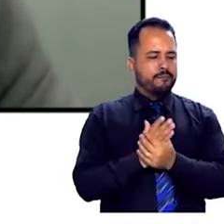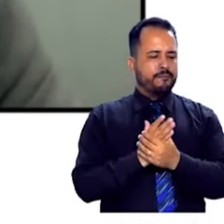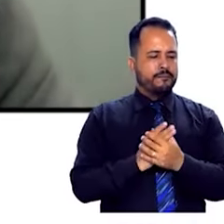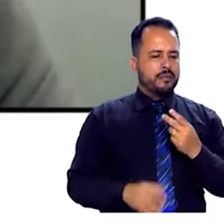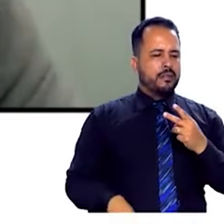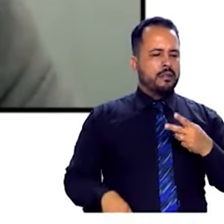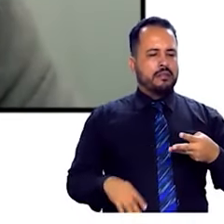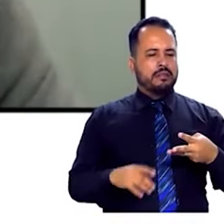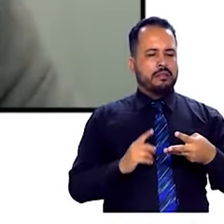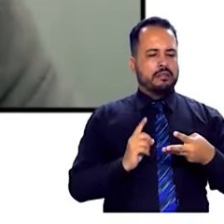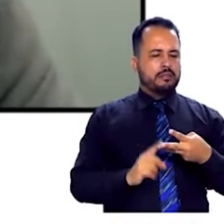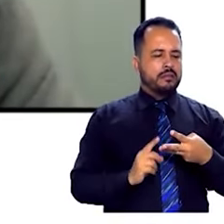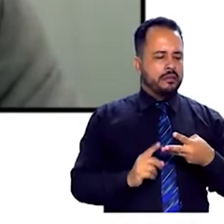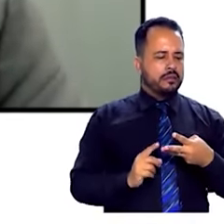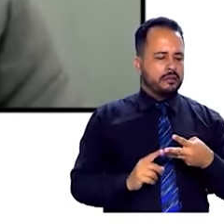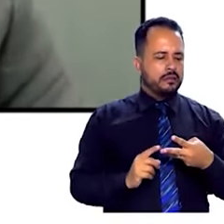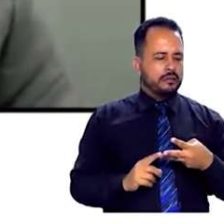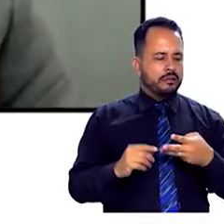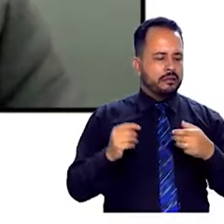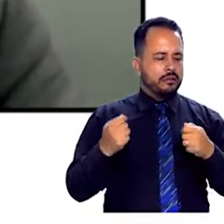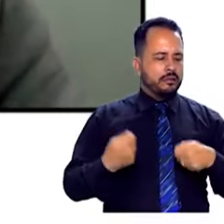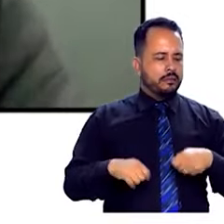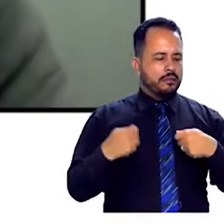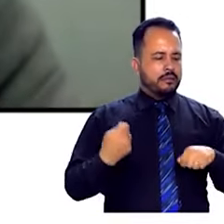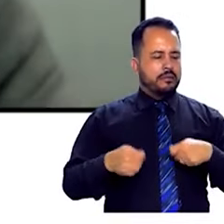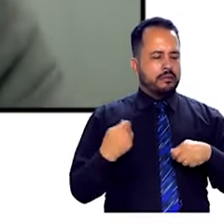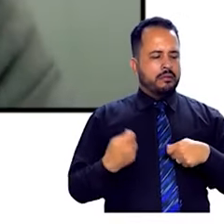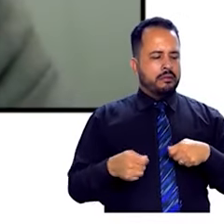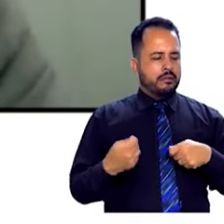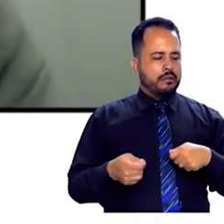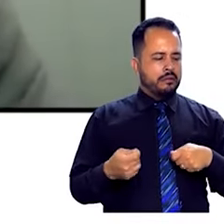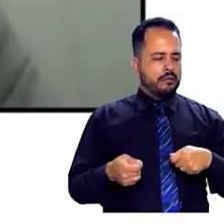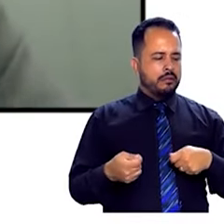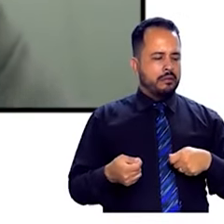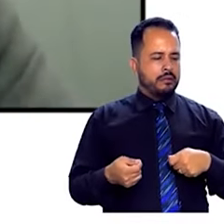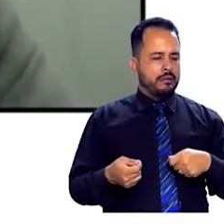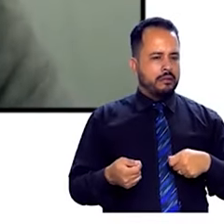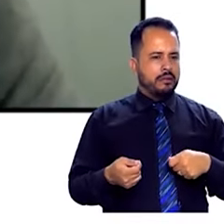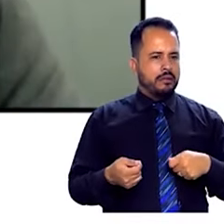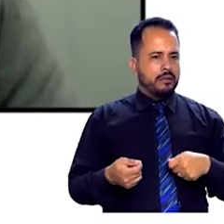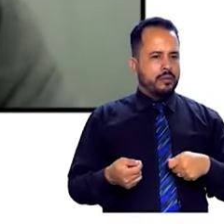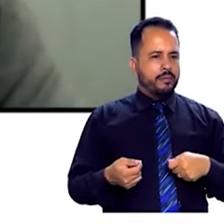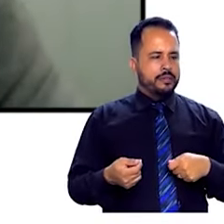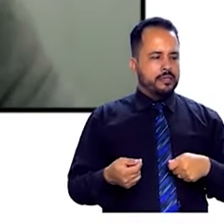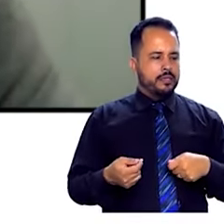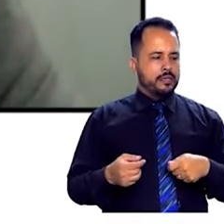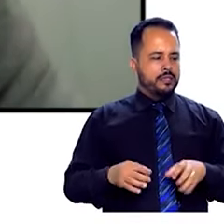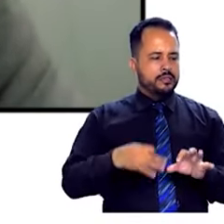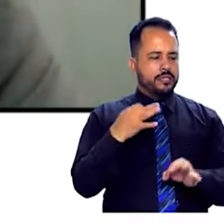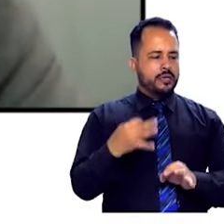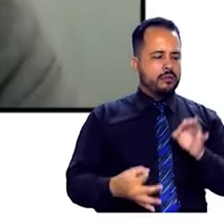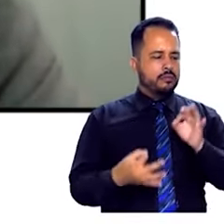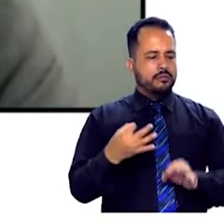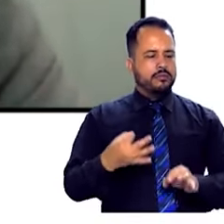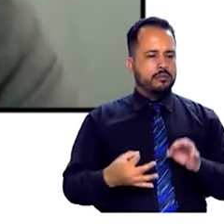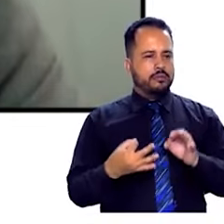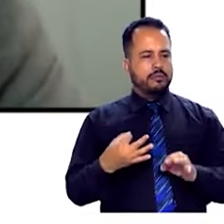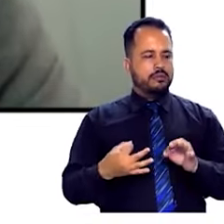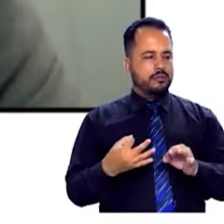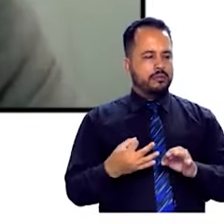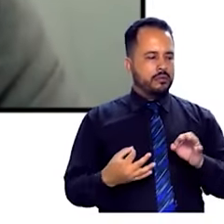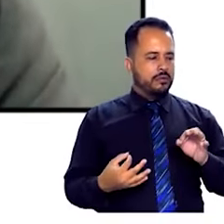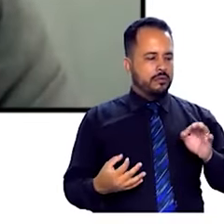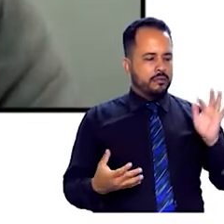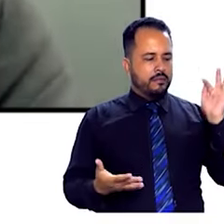resolver una cuestión intrascendente es útil para resolver o